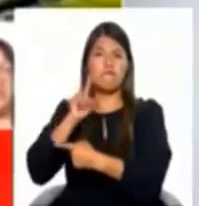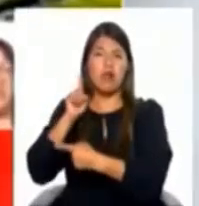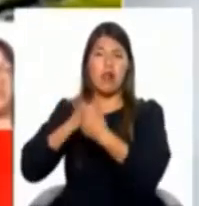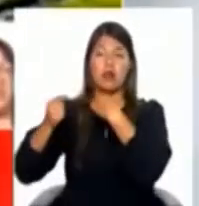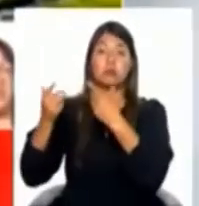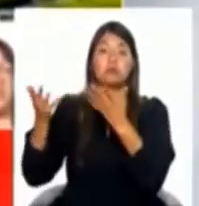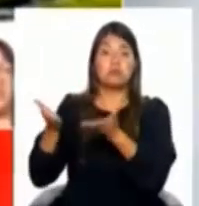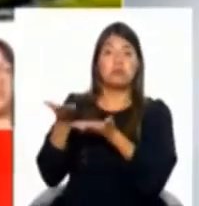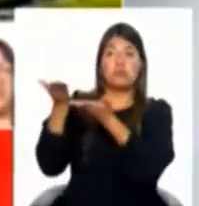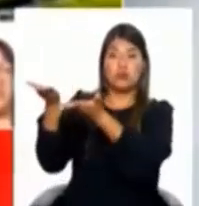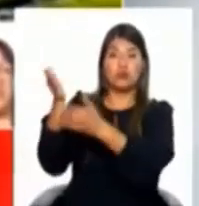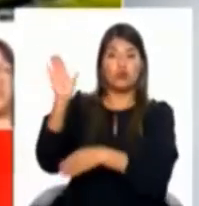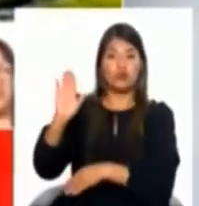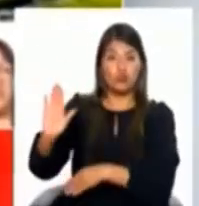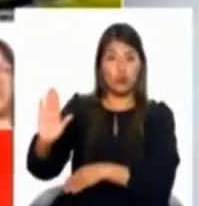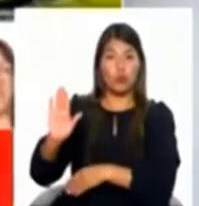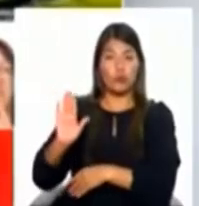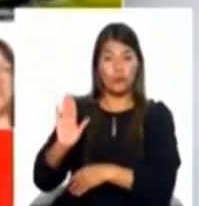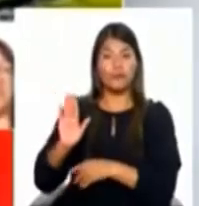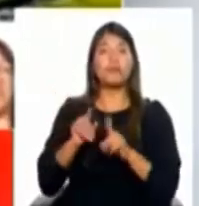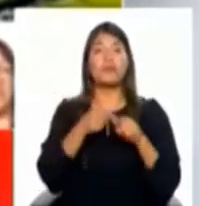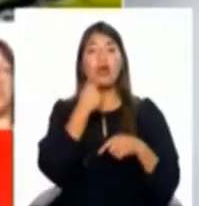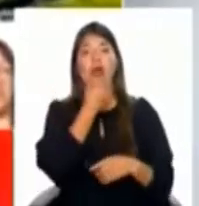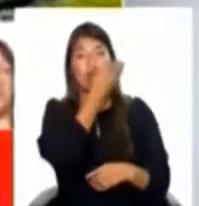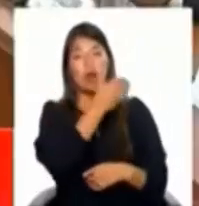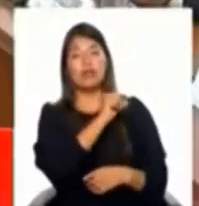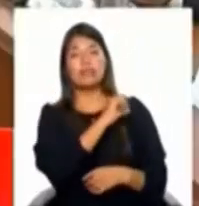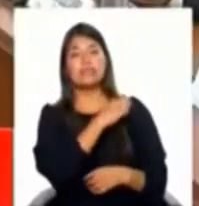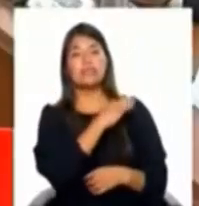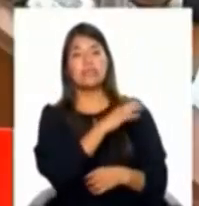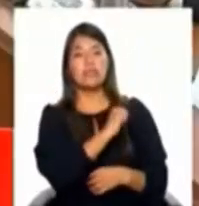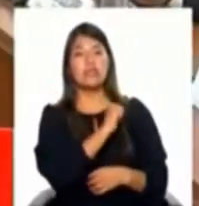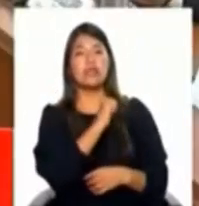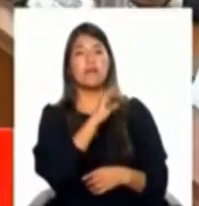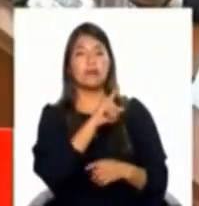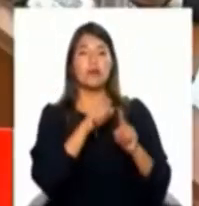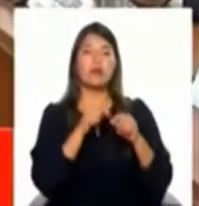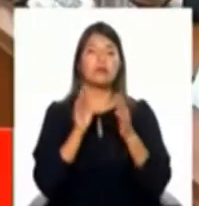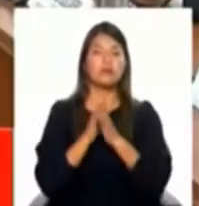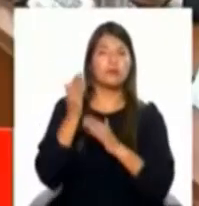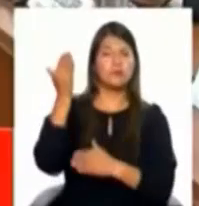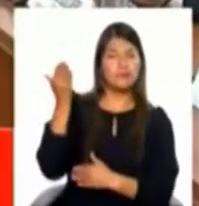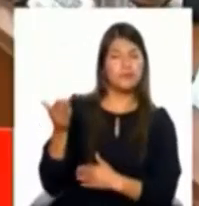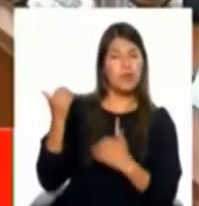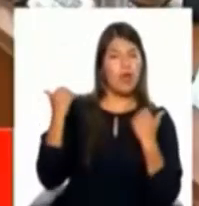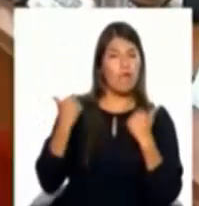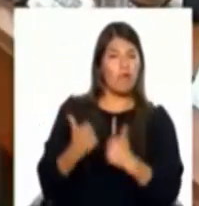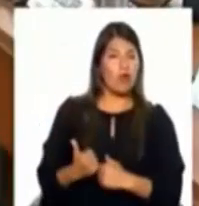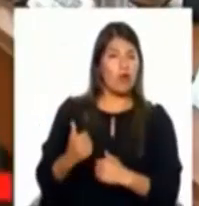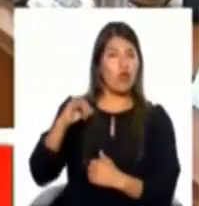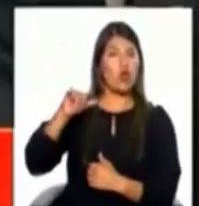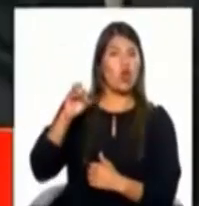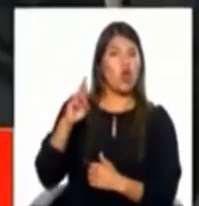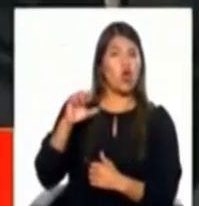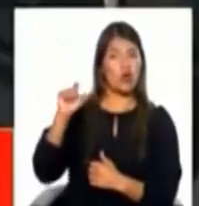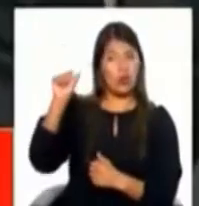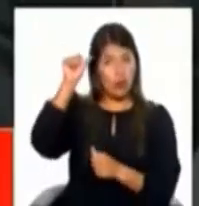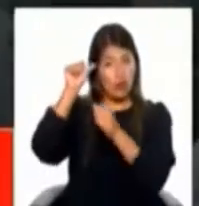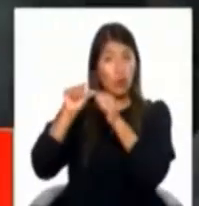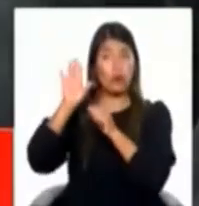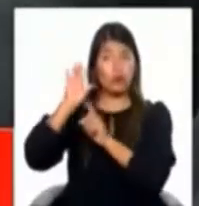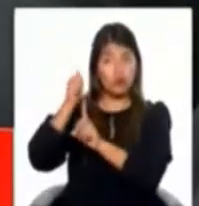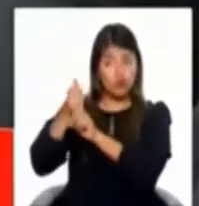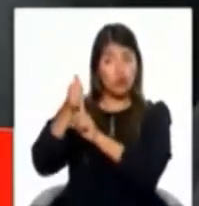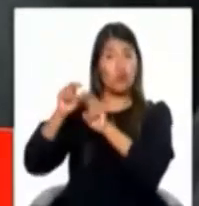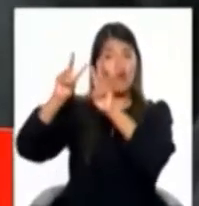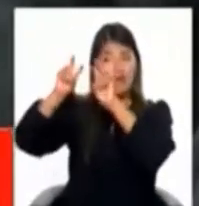Durante la sesión, la congresista Sigrid Bazán cuestionó la presencia del abogado Jorge del Castillo, quien dijo que tiene formalizada una